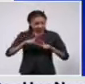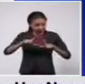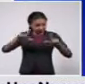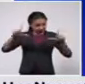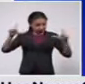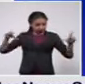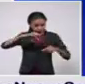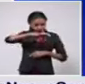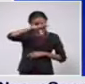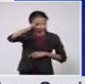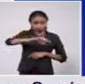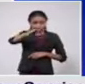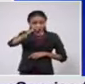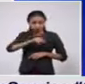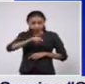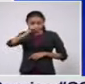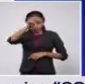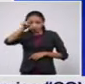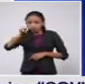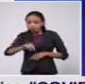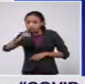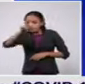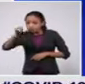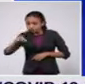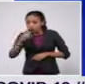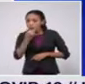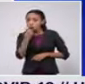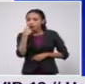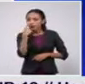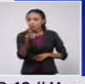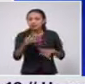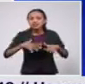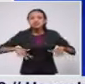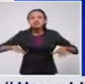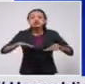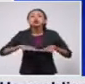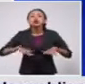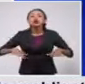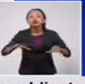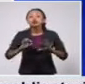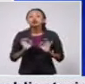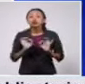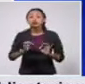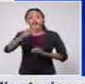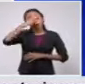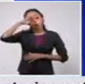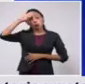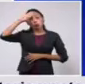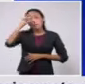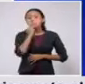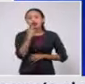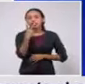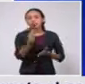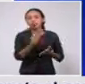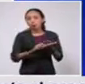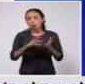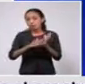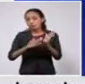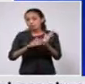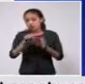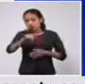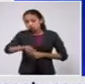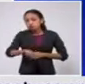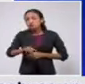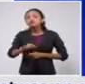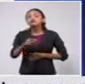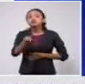rojas, pues se puede apreciar el comportamiento que existe en Cuba desde hace más de 2 meses, con un predominio